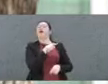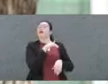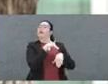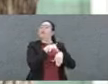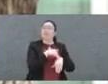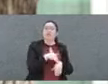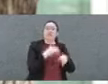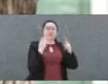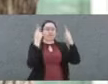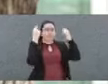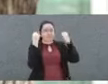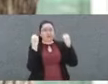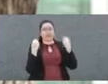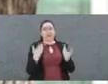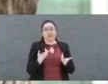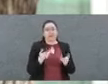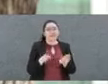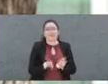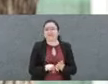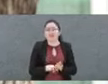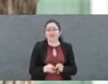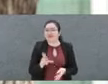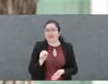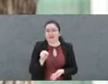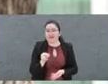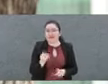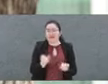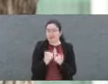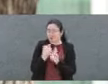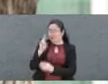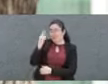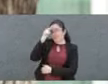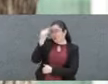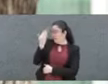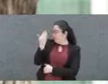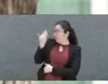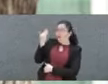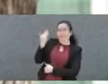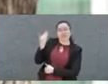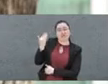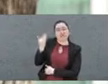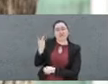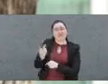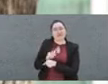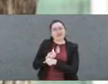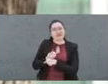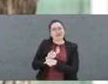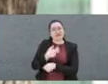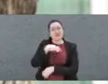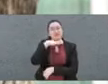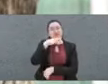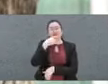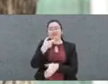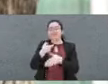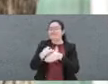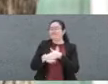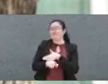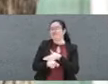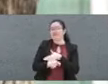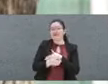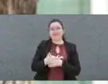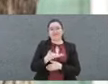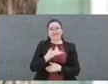conozca realmente y que se recuerde lo que había antes. El régimen de corrupción,